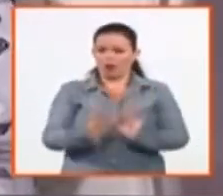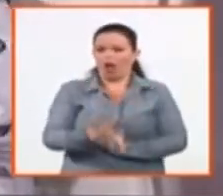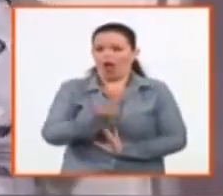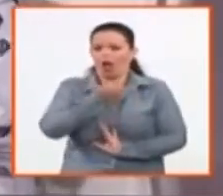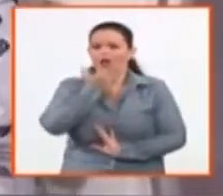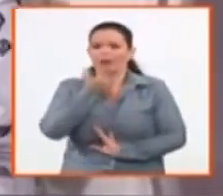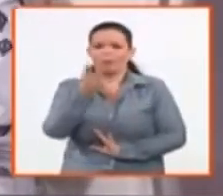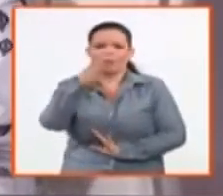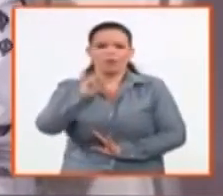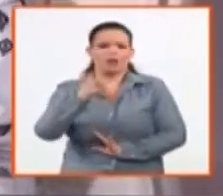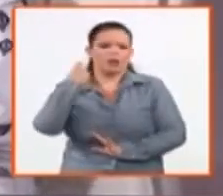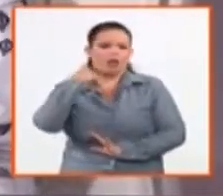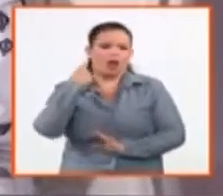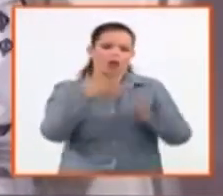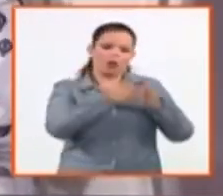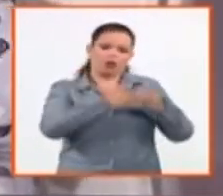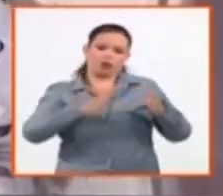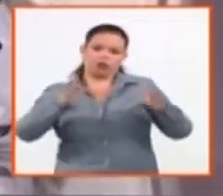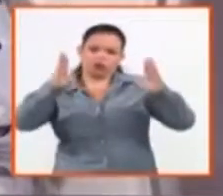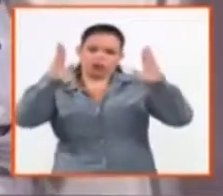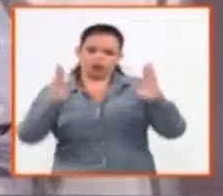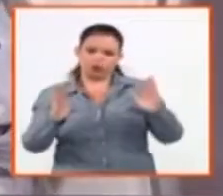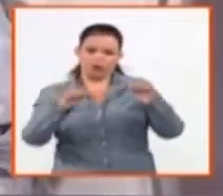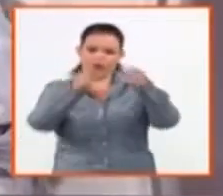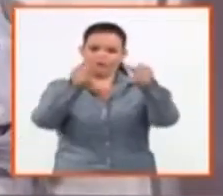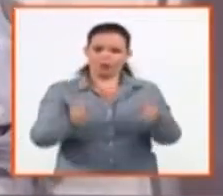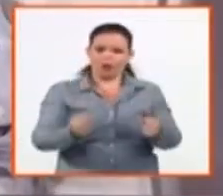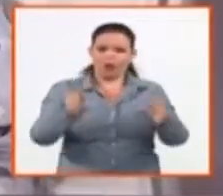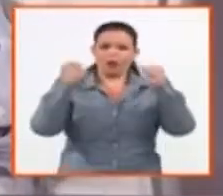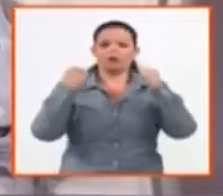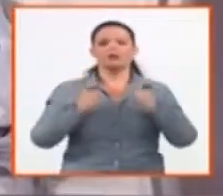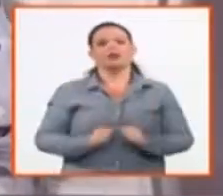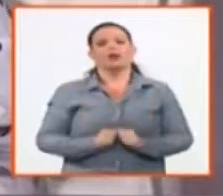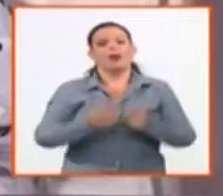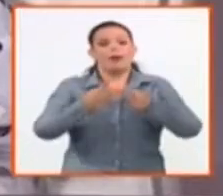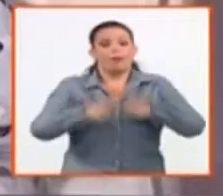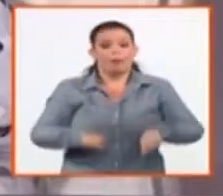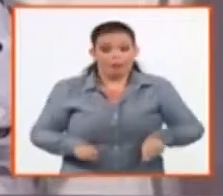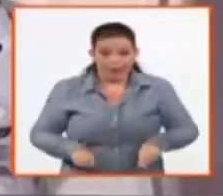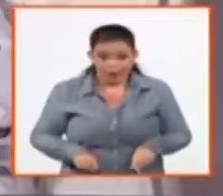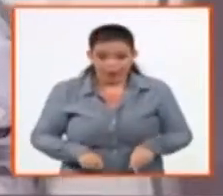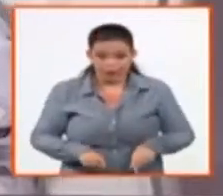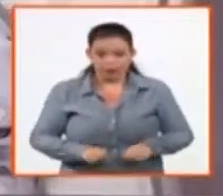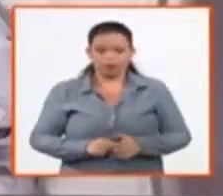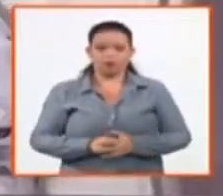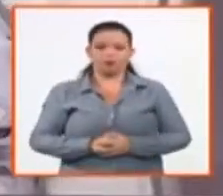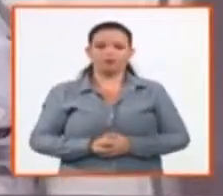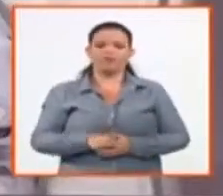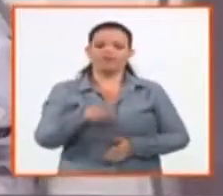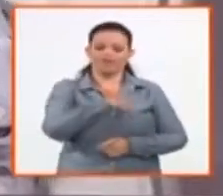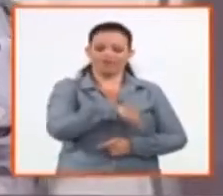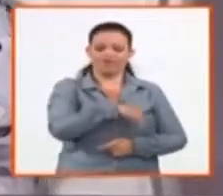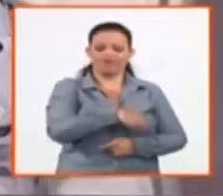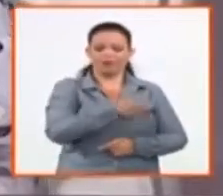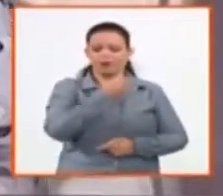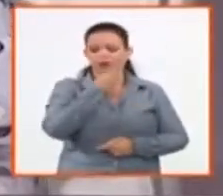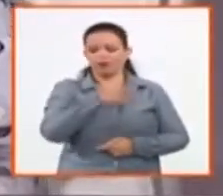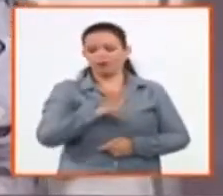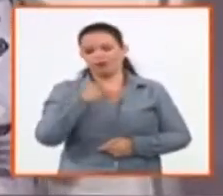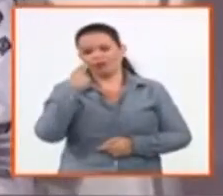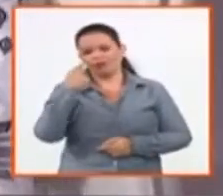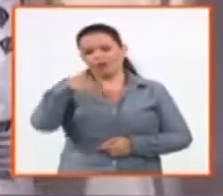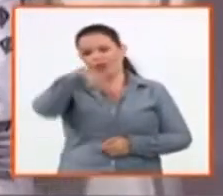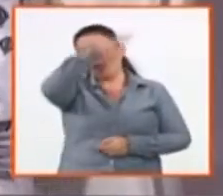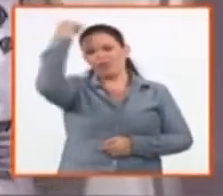desigualdades, y creó contradicciones, pero esa resistencia sí se puede dar, aunque creo que los talibanes, desde el punto de vista militar, tienen una gran